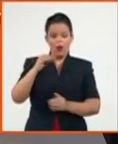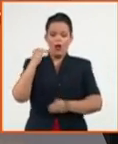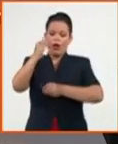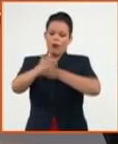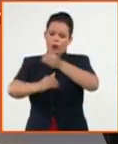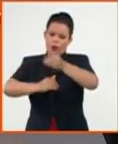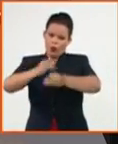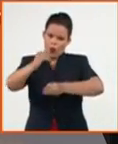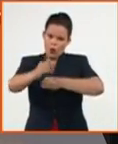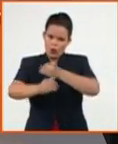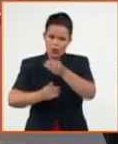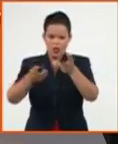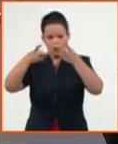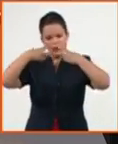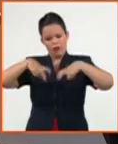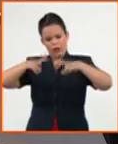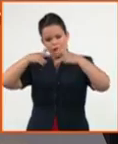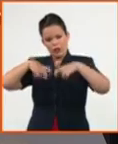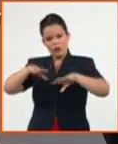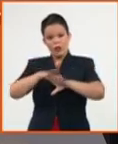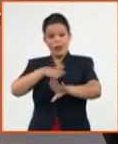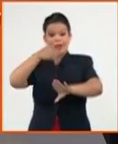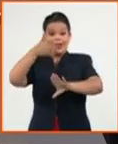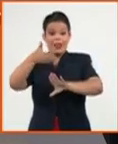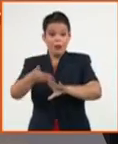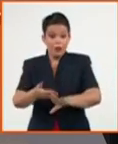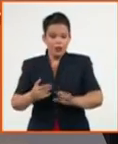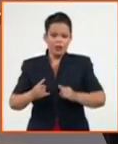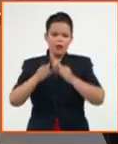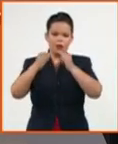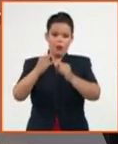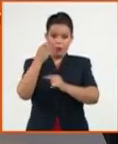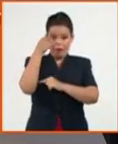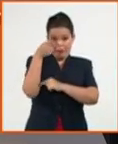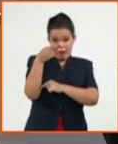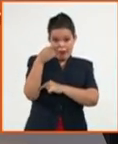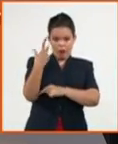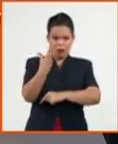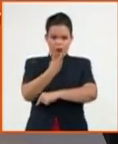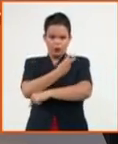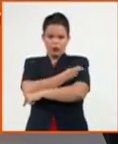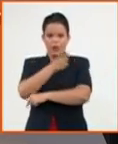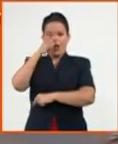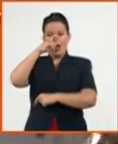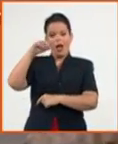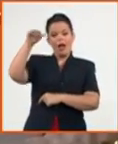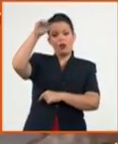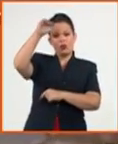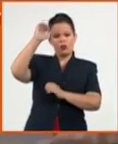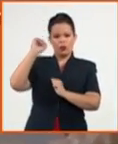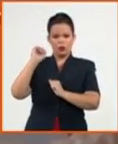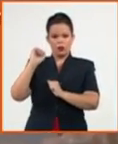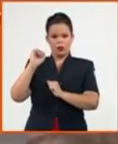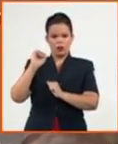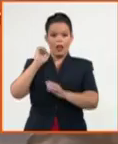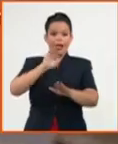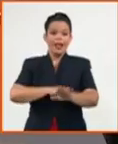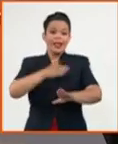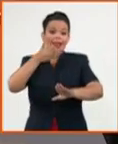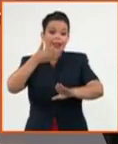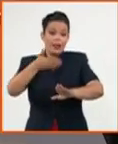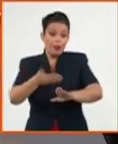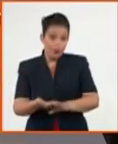se aplicará primeramente a los adultos y en la medida en que el proceso avance pues iremos entonces a la vacunación de los